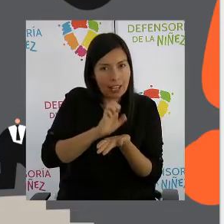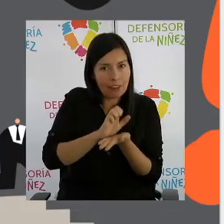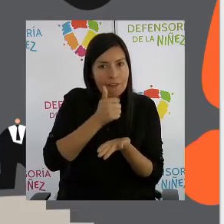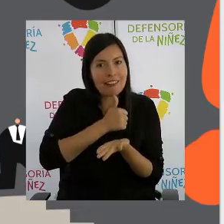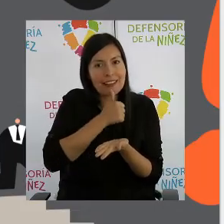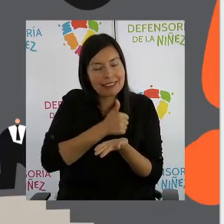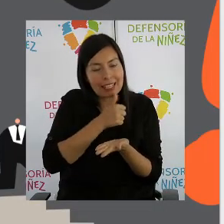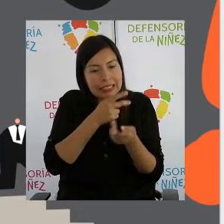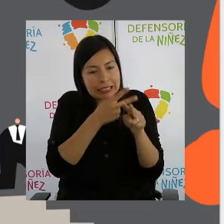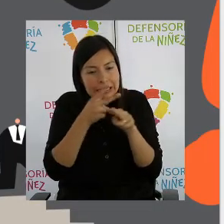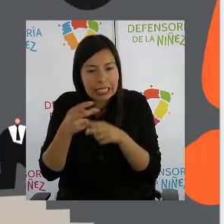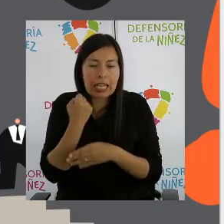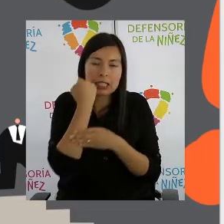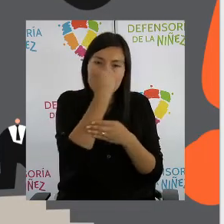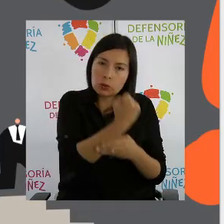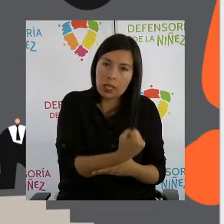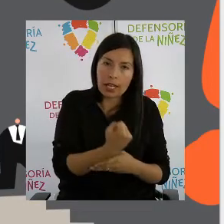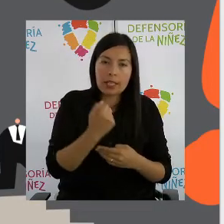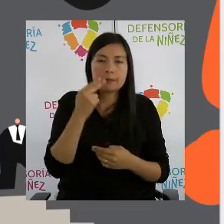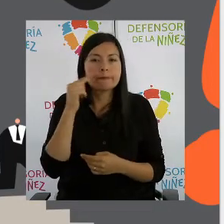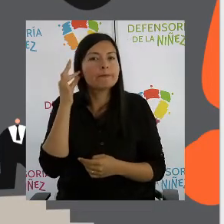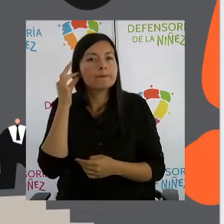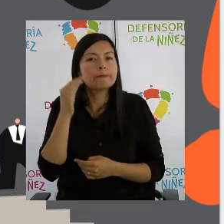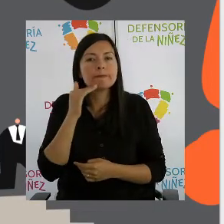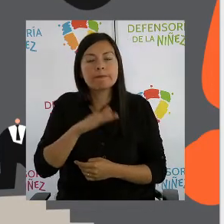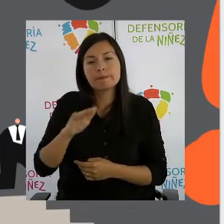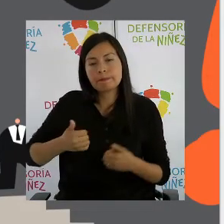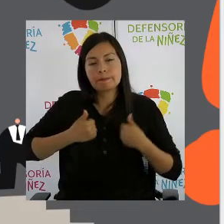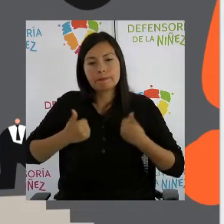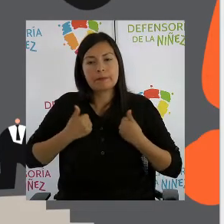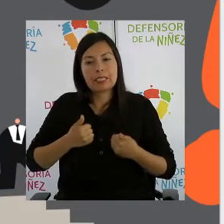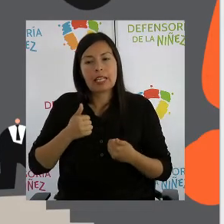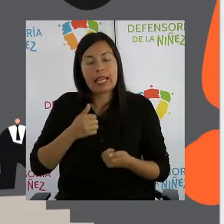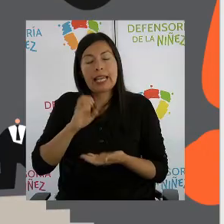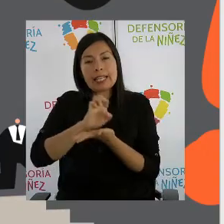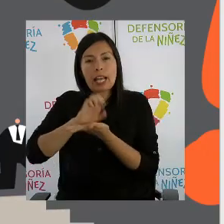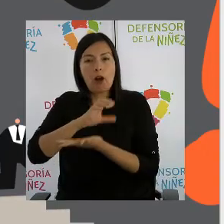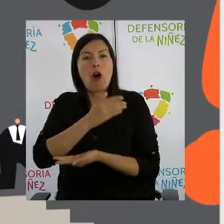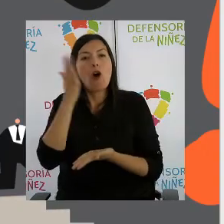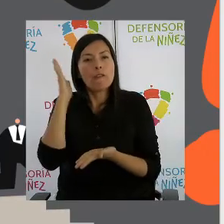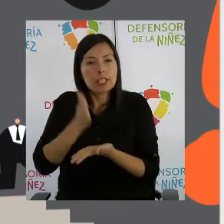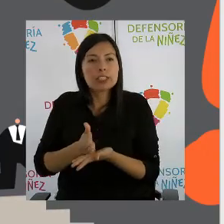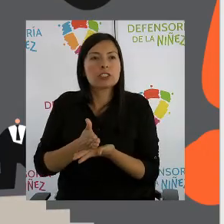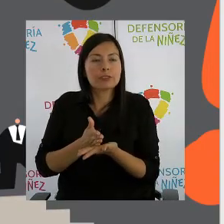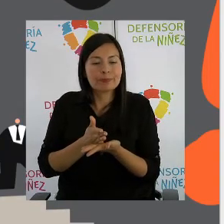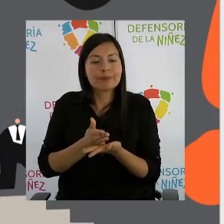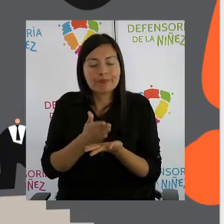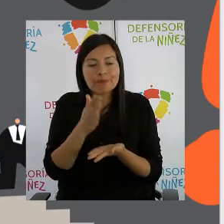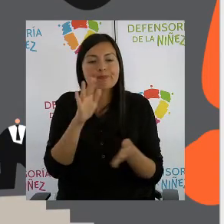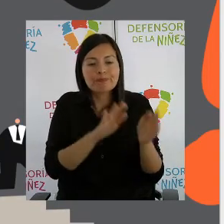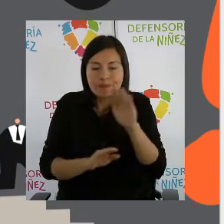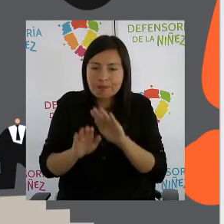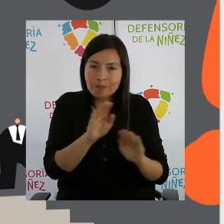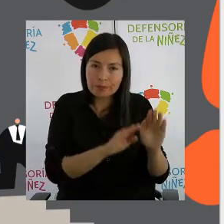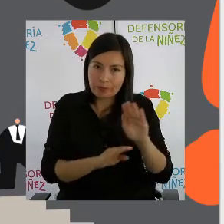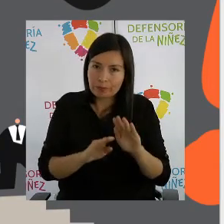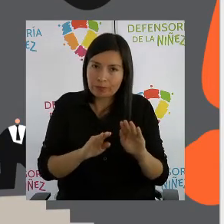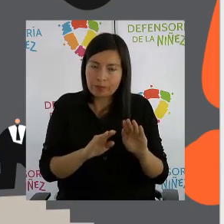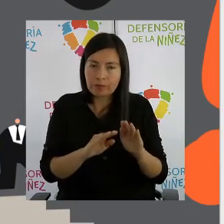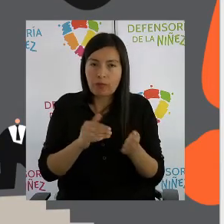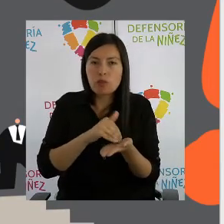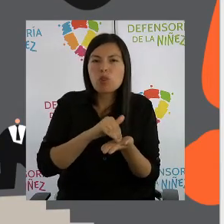de abordar respecto de niños, niñas y adolescentes, que tiene que ver con su obligación, primero, de prevenir cualquier vulneración a sus derechos